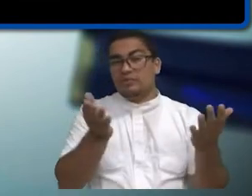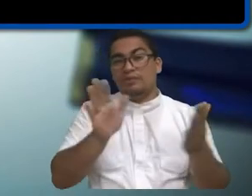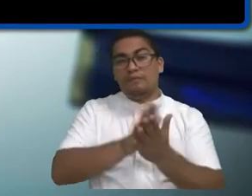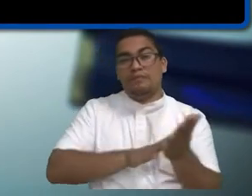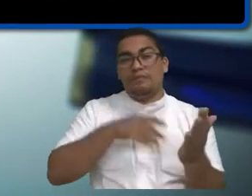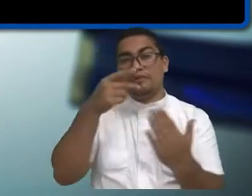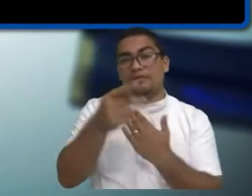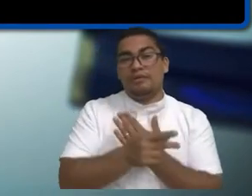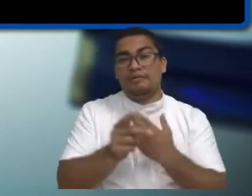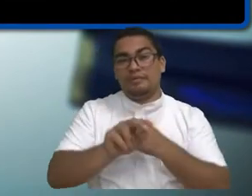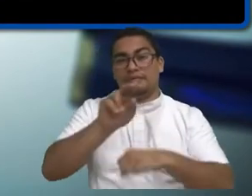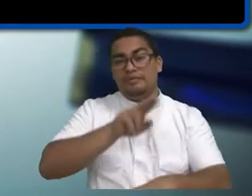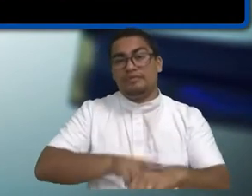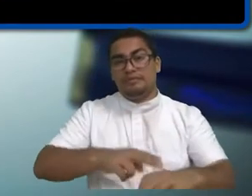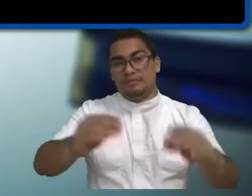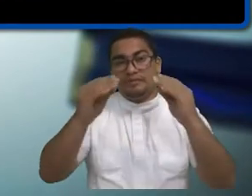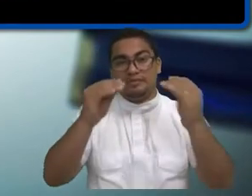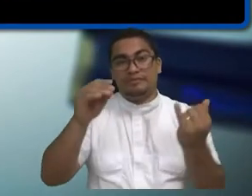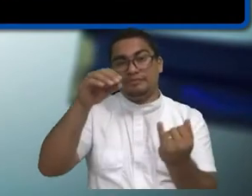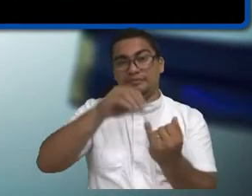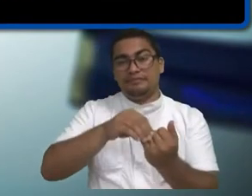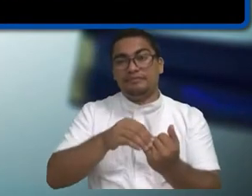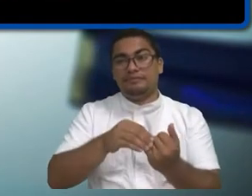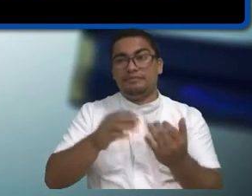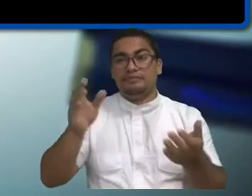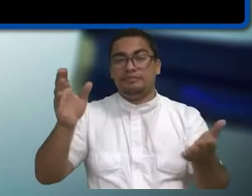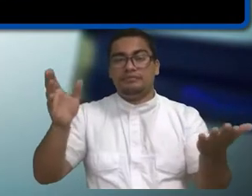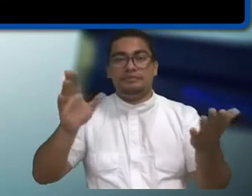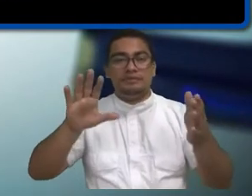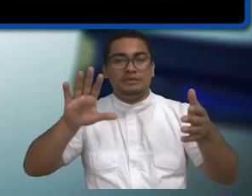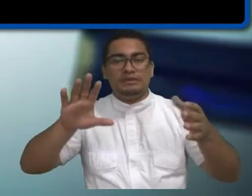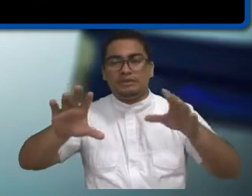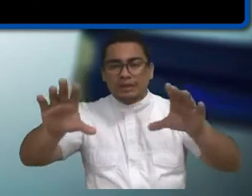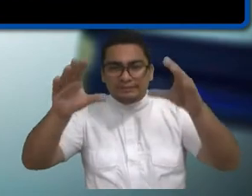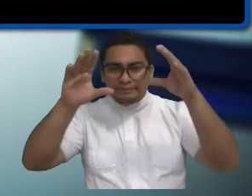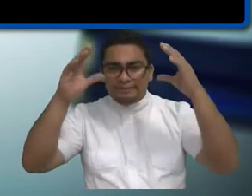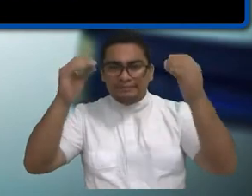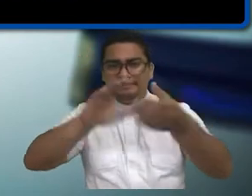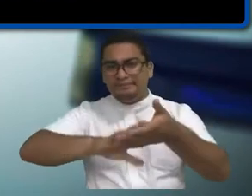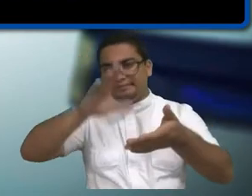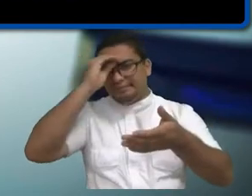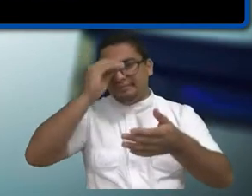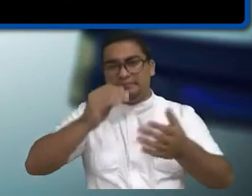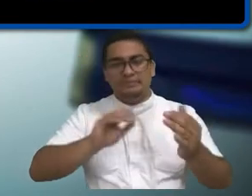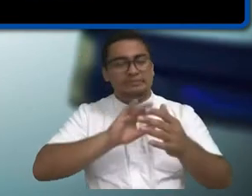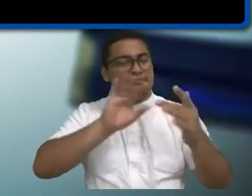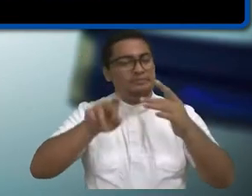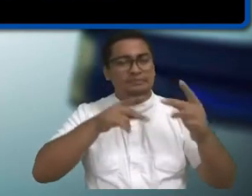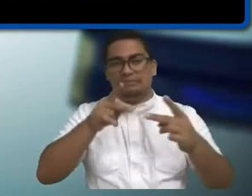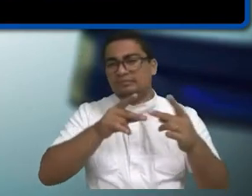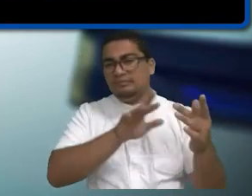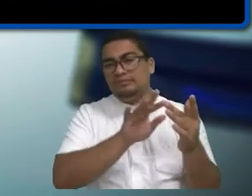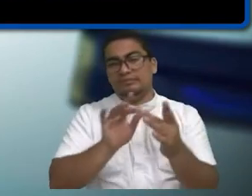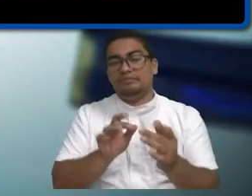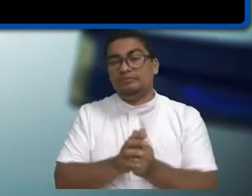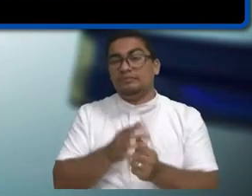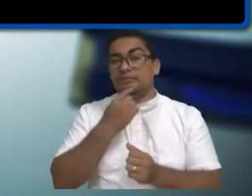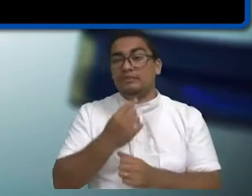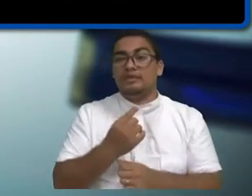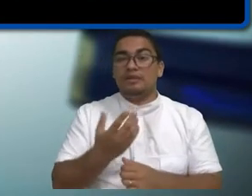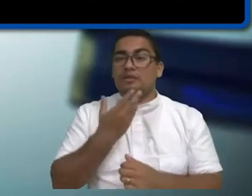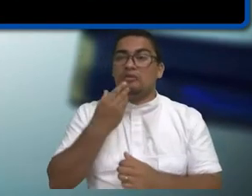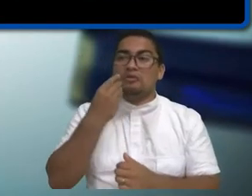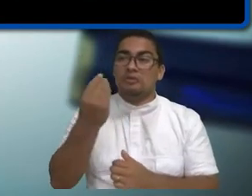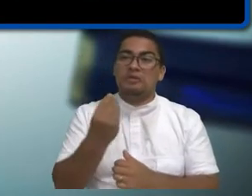nacional de educación técnica y capacitación gratuita y de calidad pues y entonces 18 centros con internadas donde el joven puede llegar